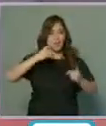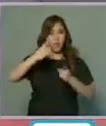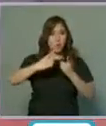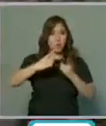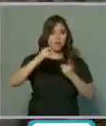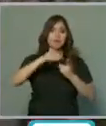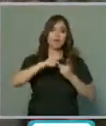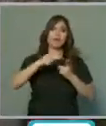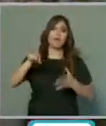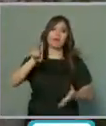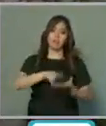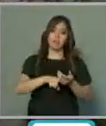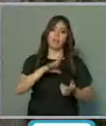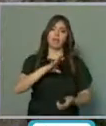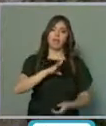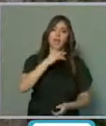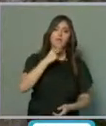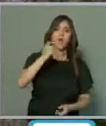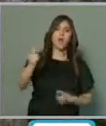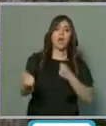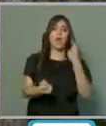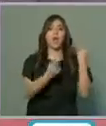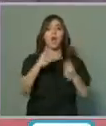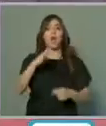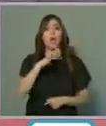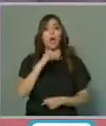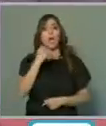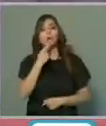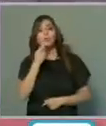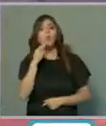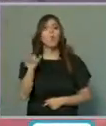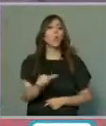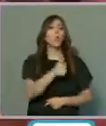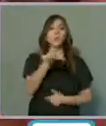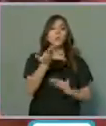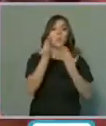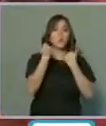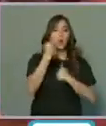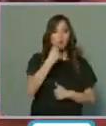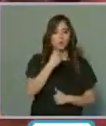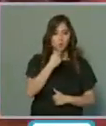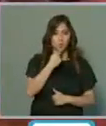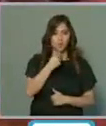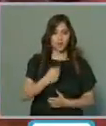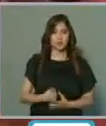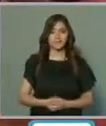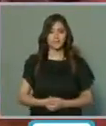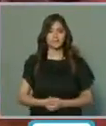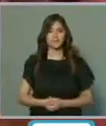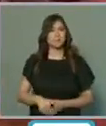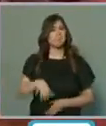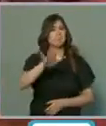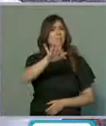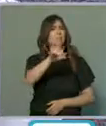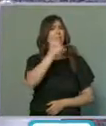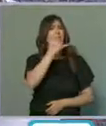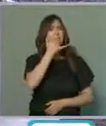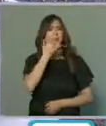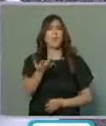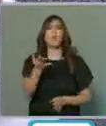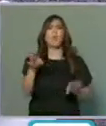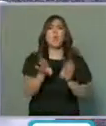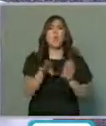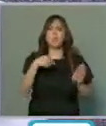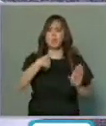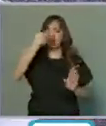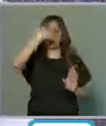tienen azúcar. Hay versiones con azúcar y sin azúcar, ¿no? Oye, y a ver, y entonces, ¿cómo podemos identificar en los productos cuánto azúcar tiene? Porque como